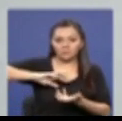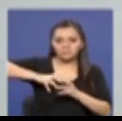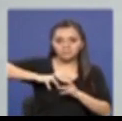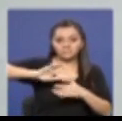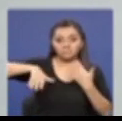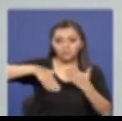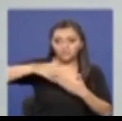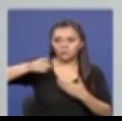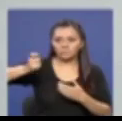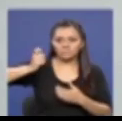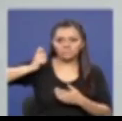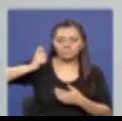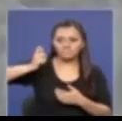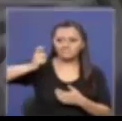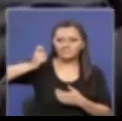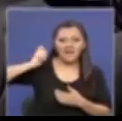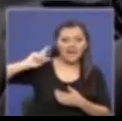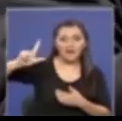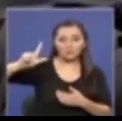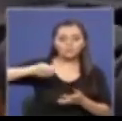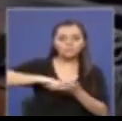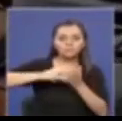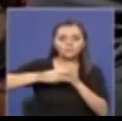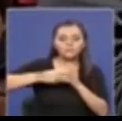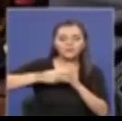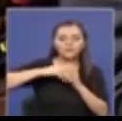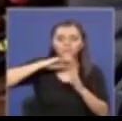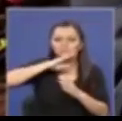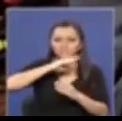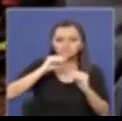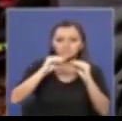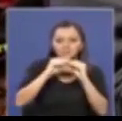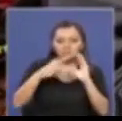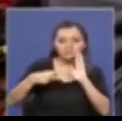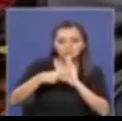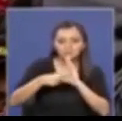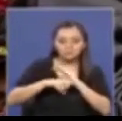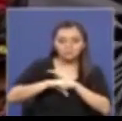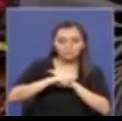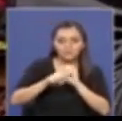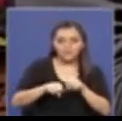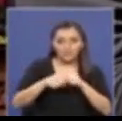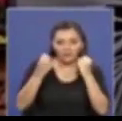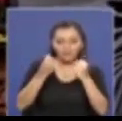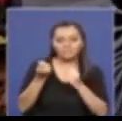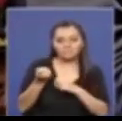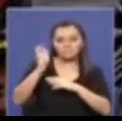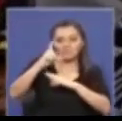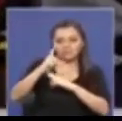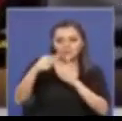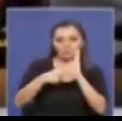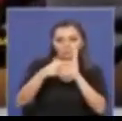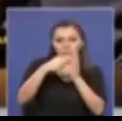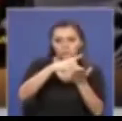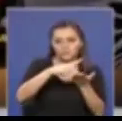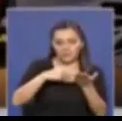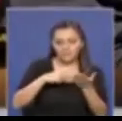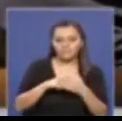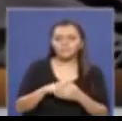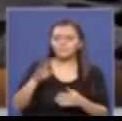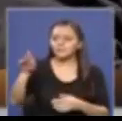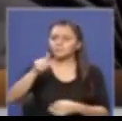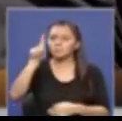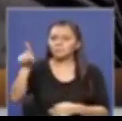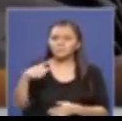eficiente? Presidente, justamente los programas que estamos implementando. La idea es, pues, de que tengamos el mismo confort, la